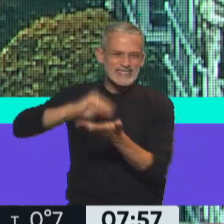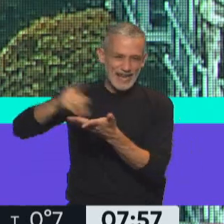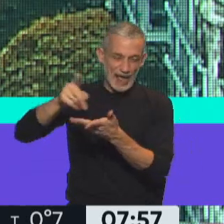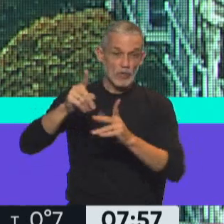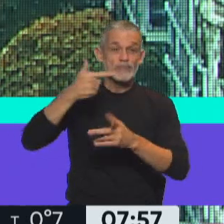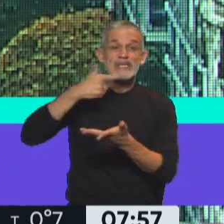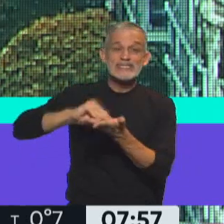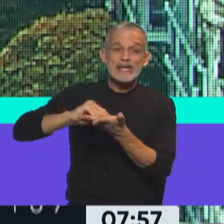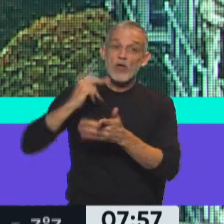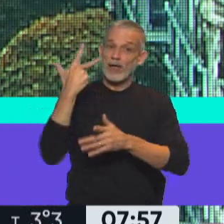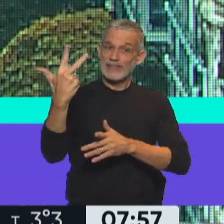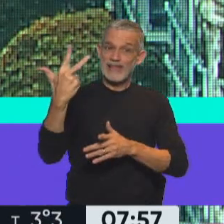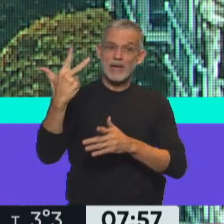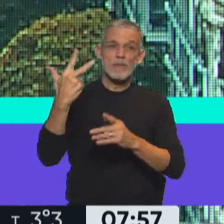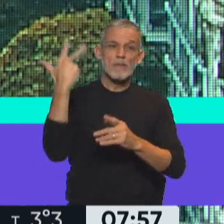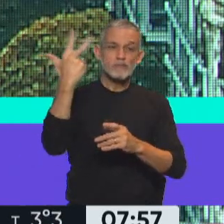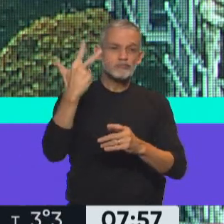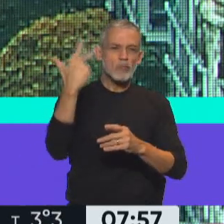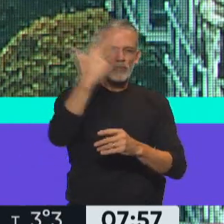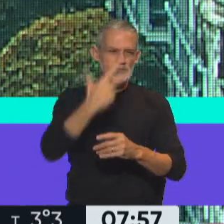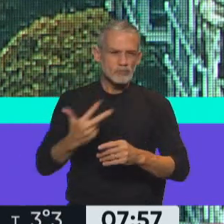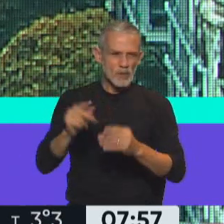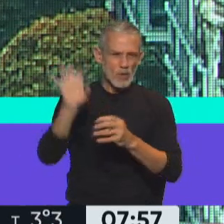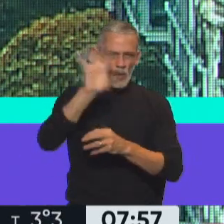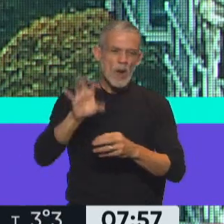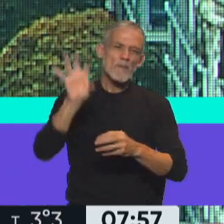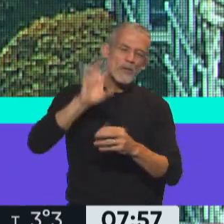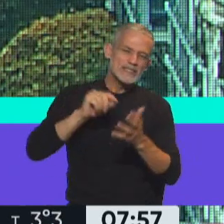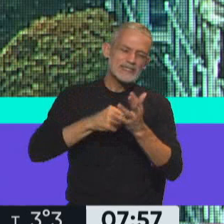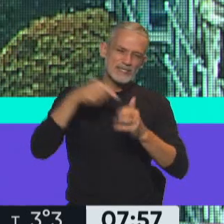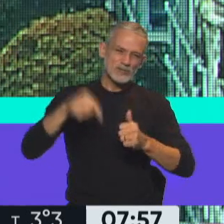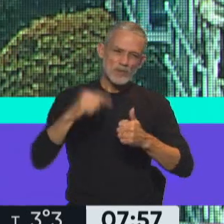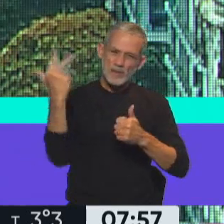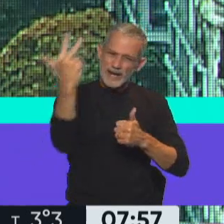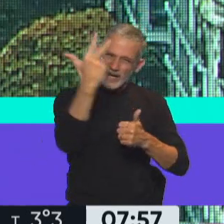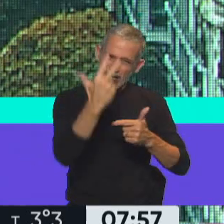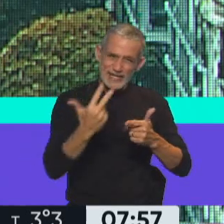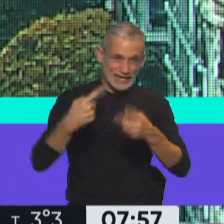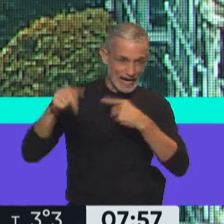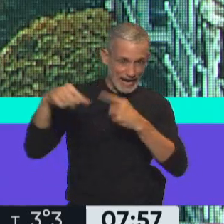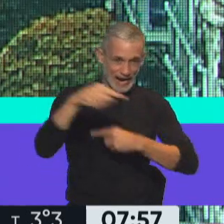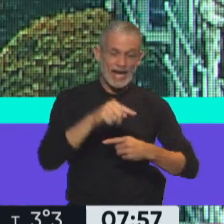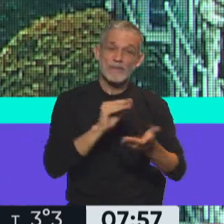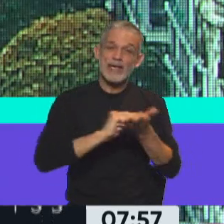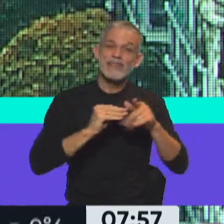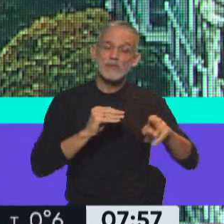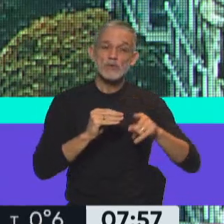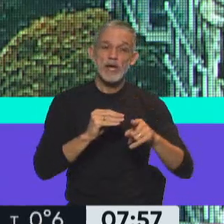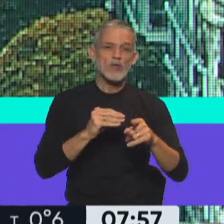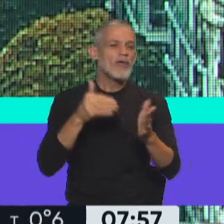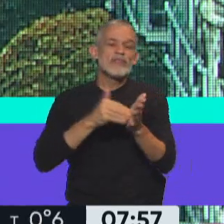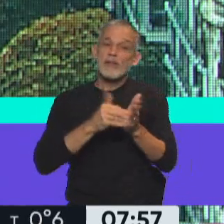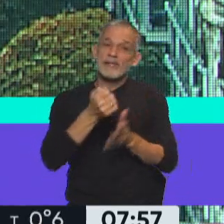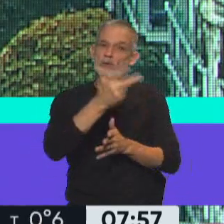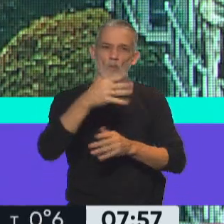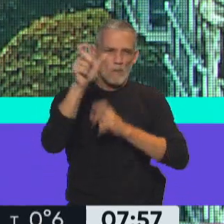senadores son tres senadores por cada una de las jurisdicciones provincia ciudad de buenos aires y en el caso de los diputados es proporcional a la